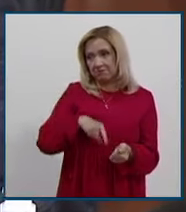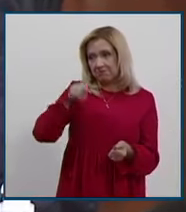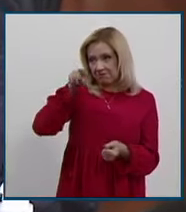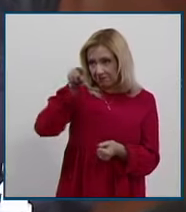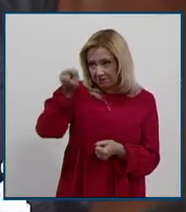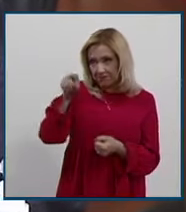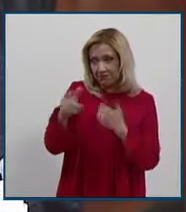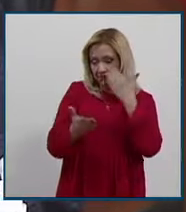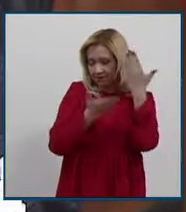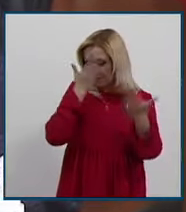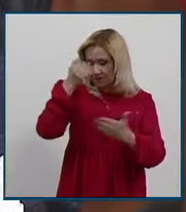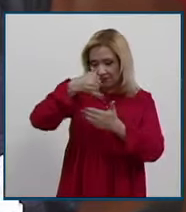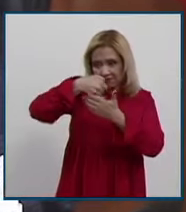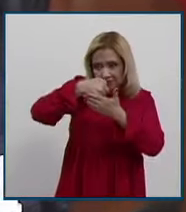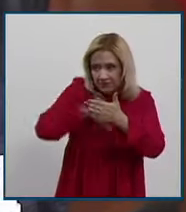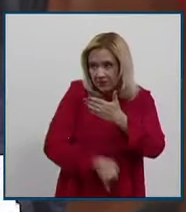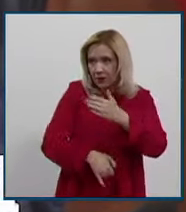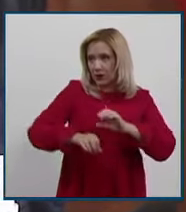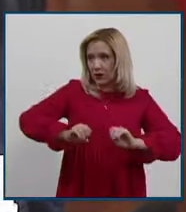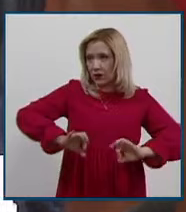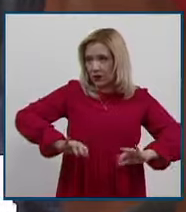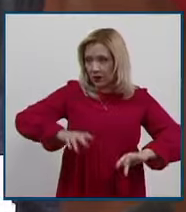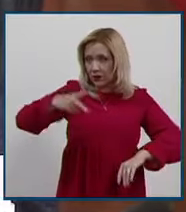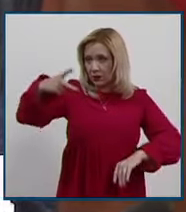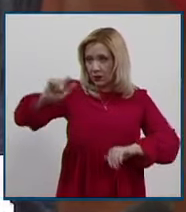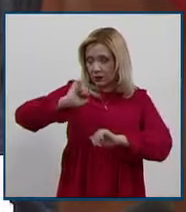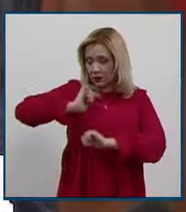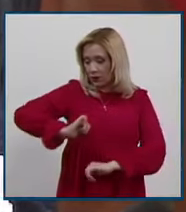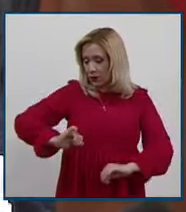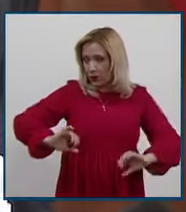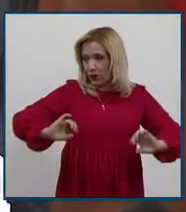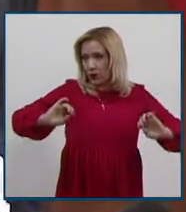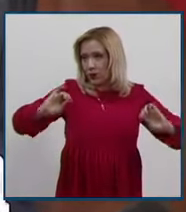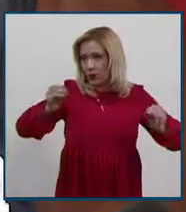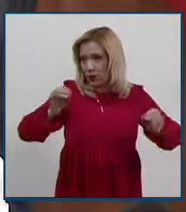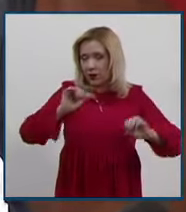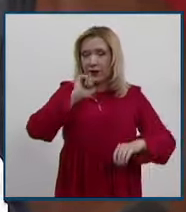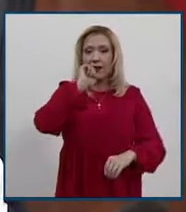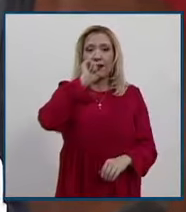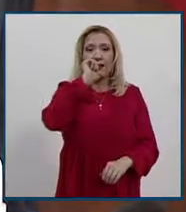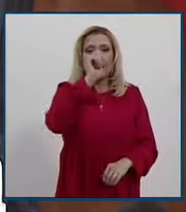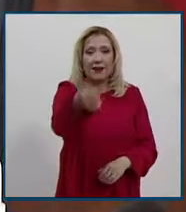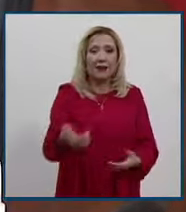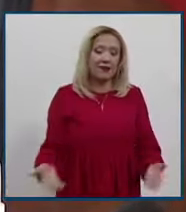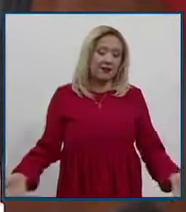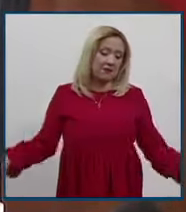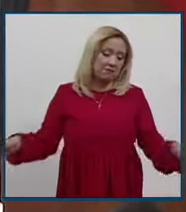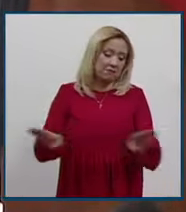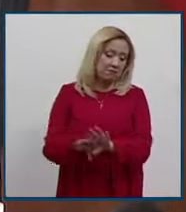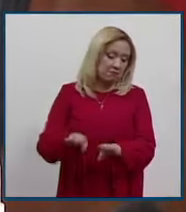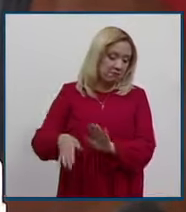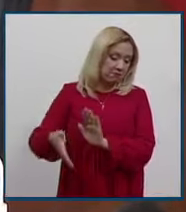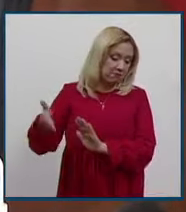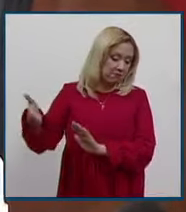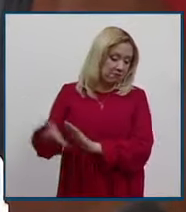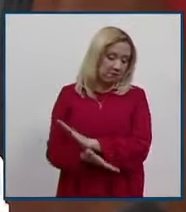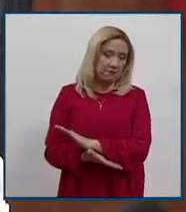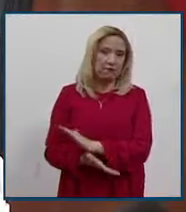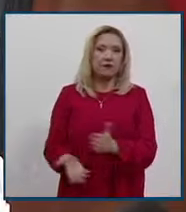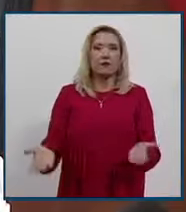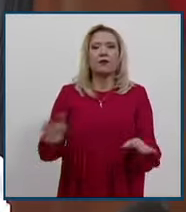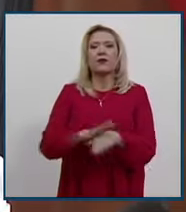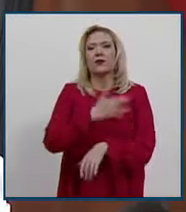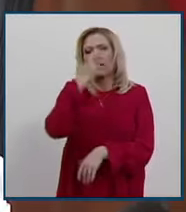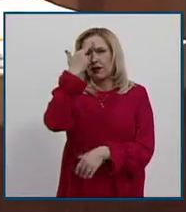no llevó a cabo sus funciones de investigación y de sustanciación